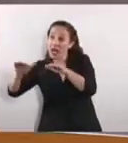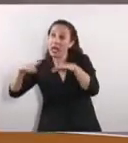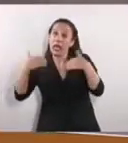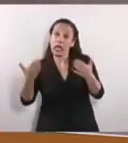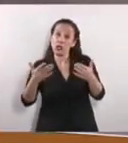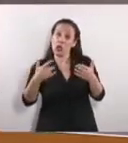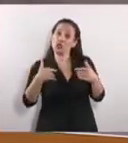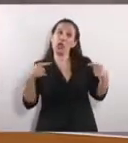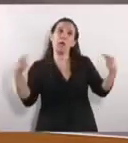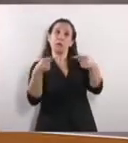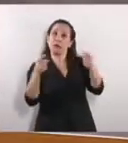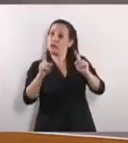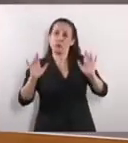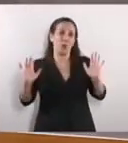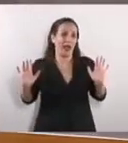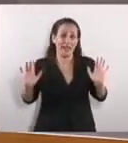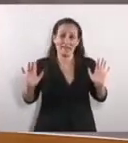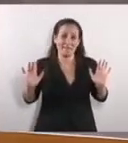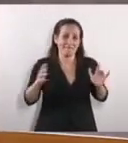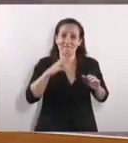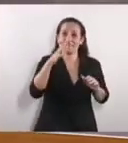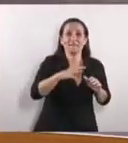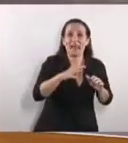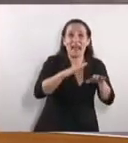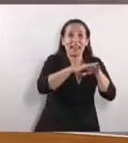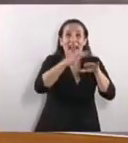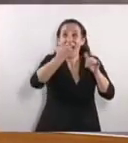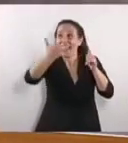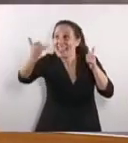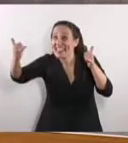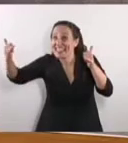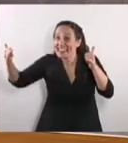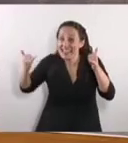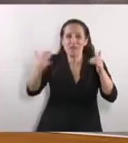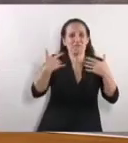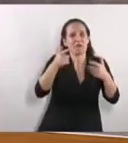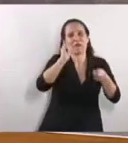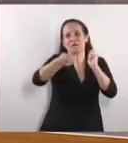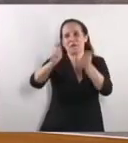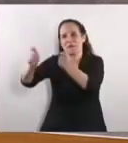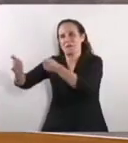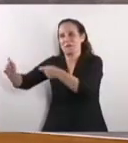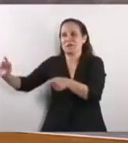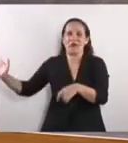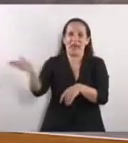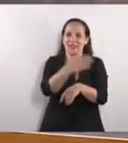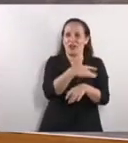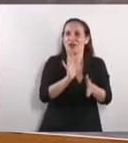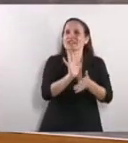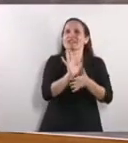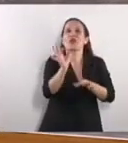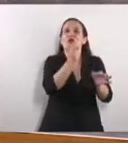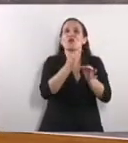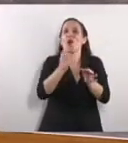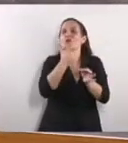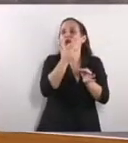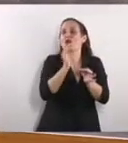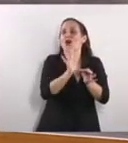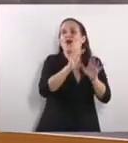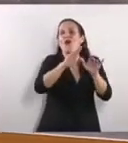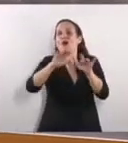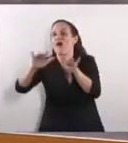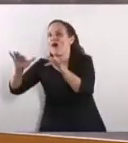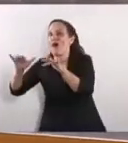cualquier persona, porque justamente forma parte de la base de la estructura de los glóbulos rojos, haciendo que el sistema inmune,